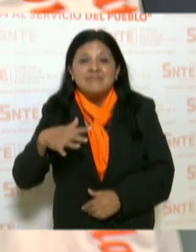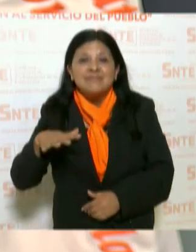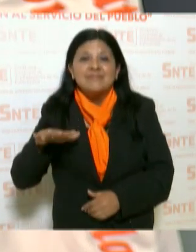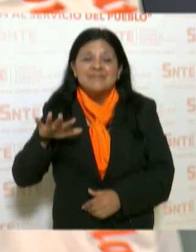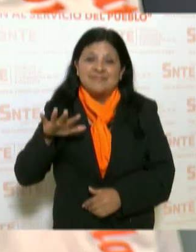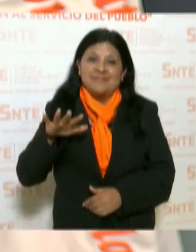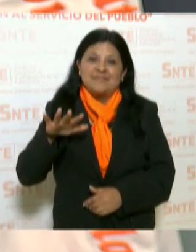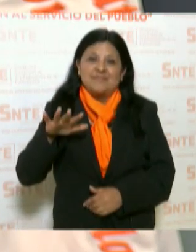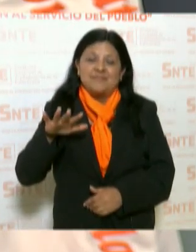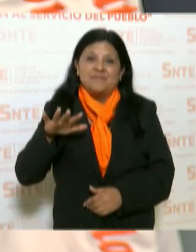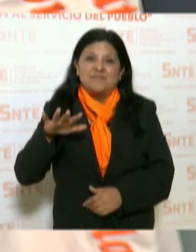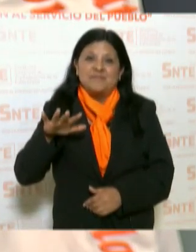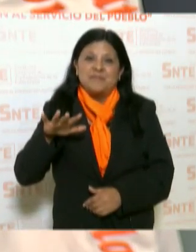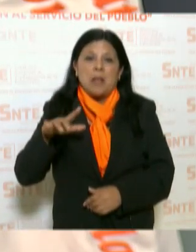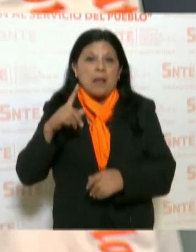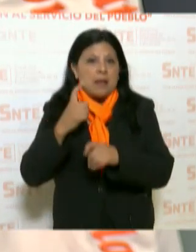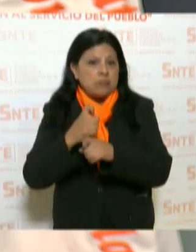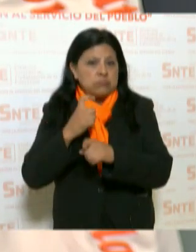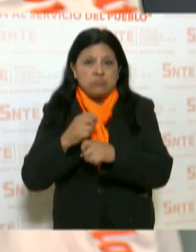es la primera revolución